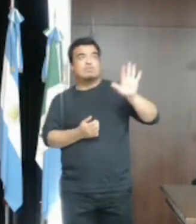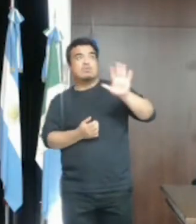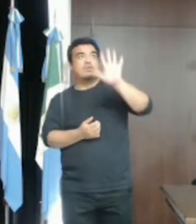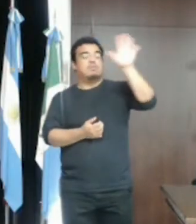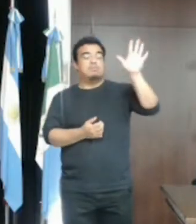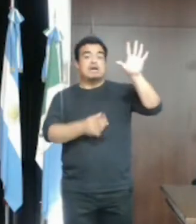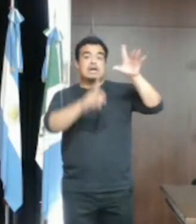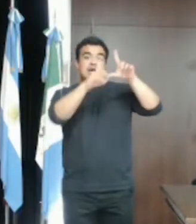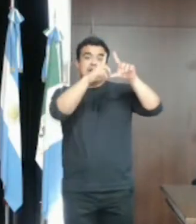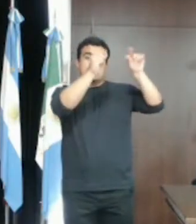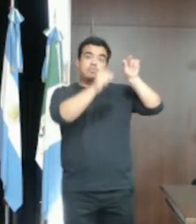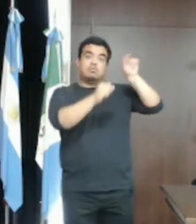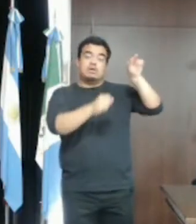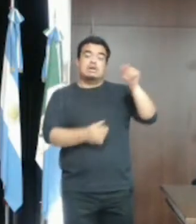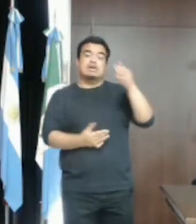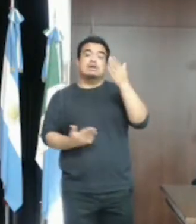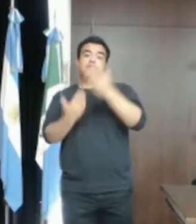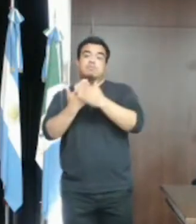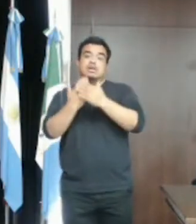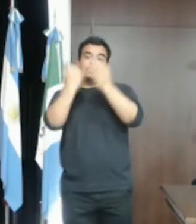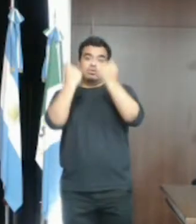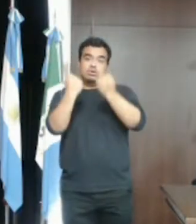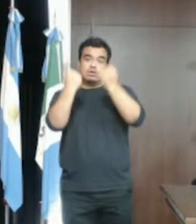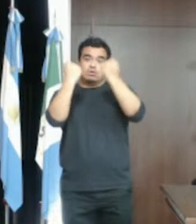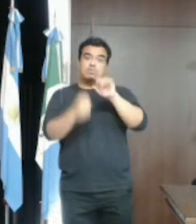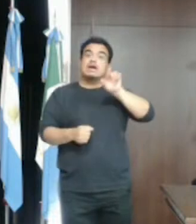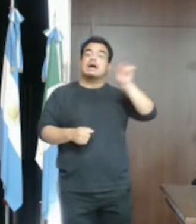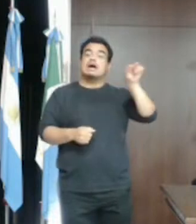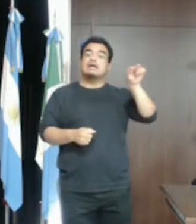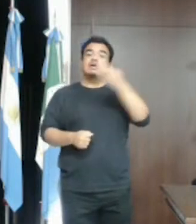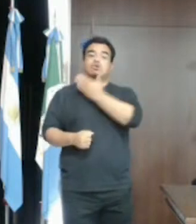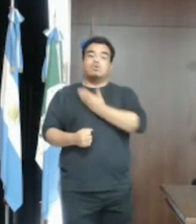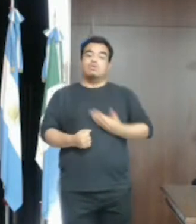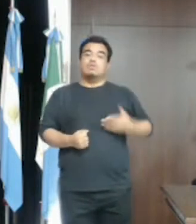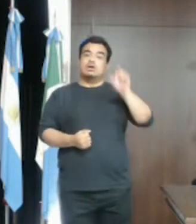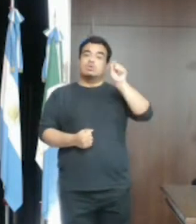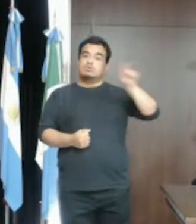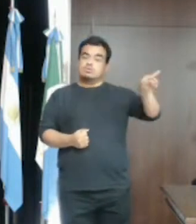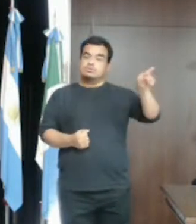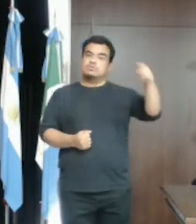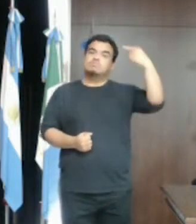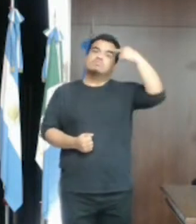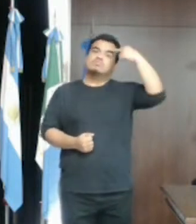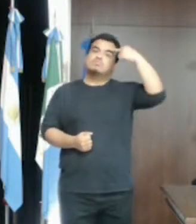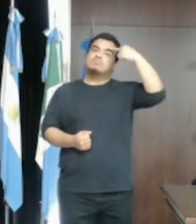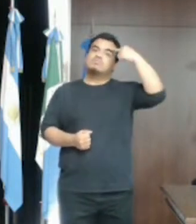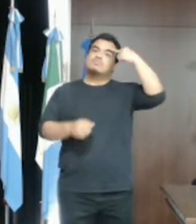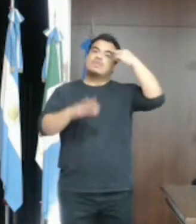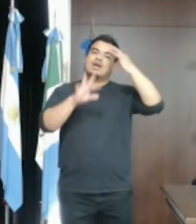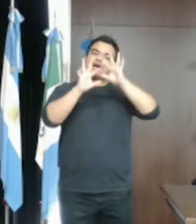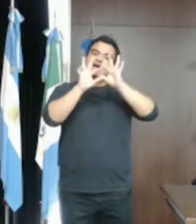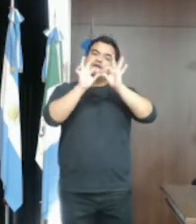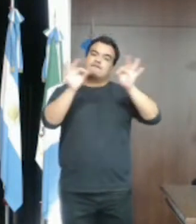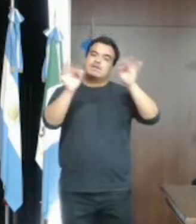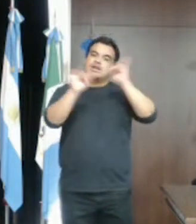el ministro de Economía de hace un tiempo, hace un gobierno, se le ocurrió decir la frase célebre